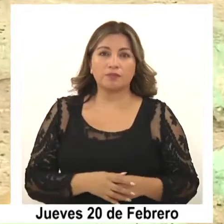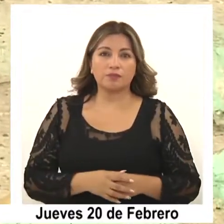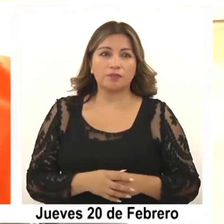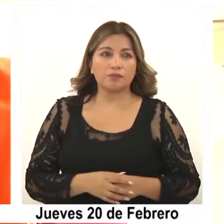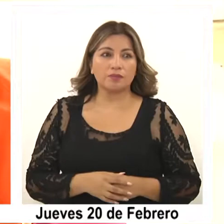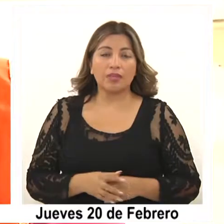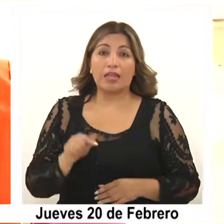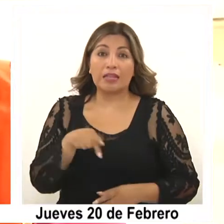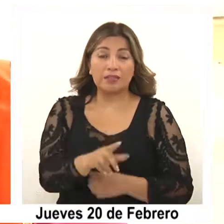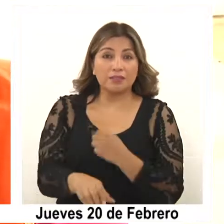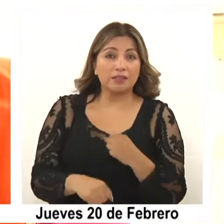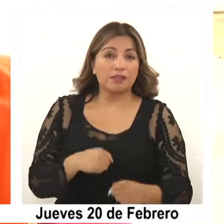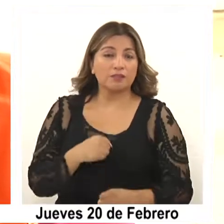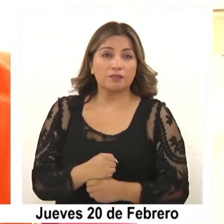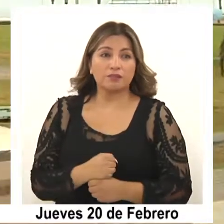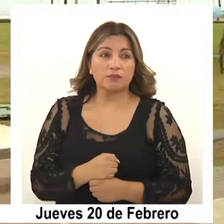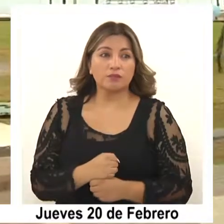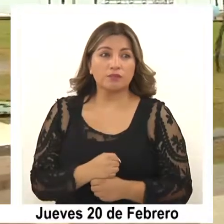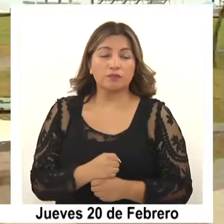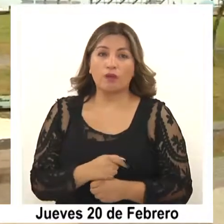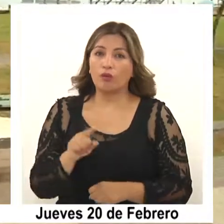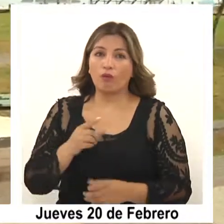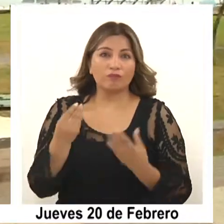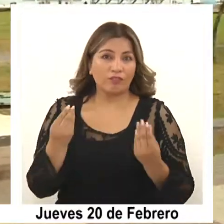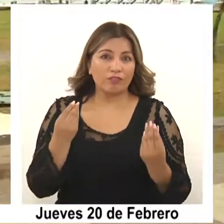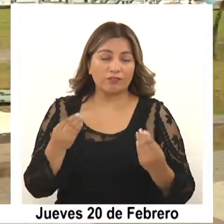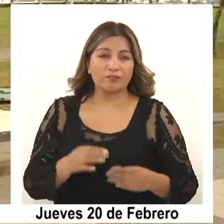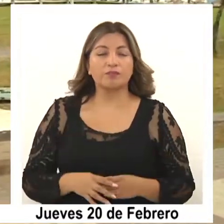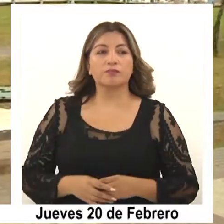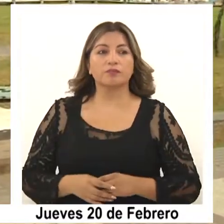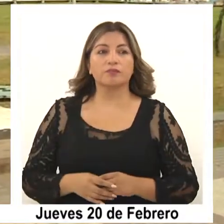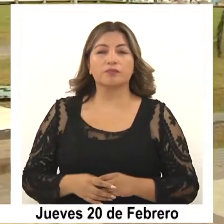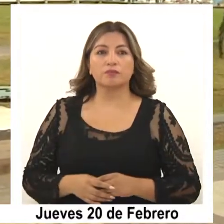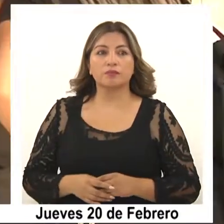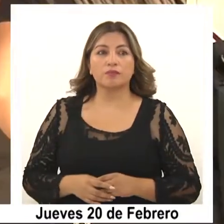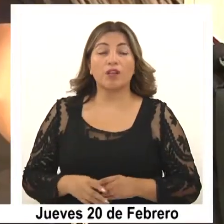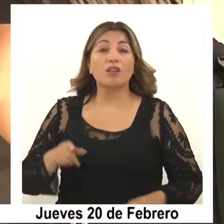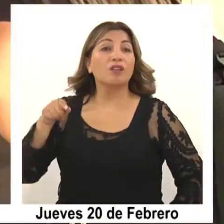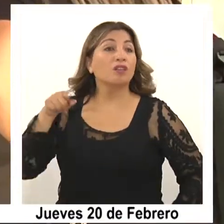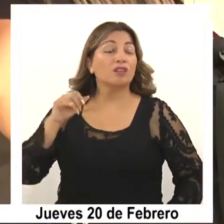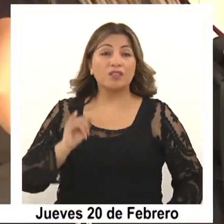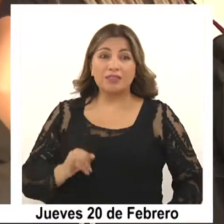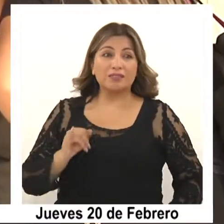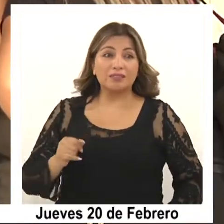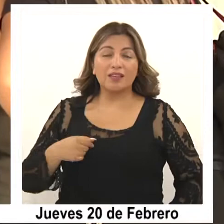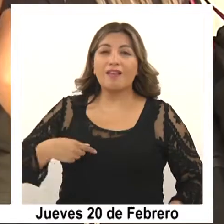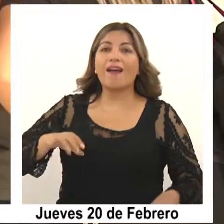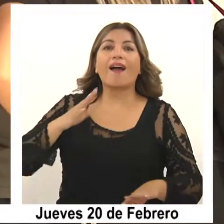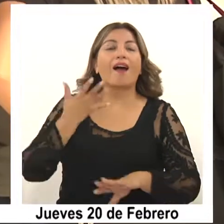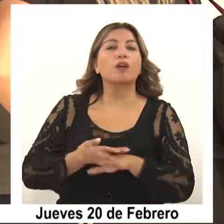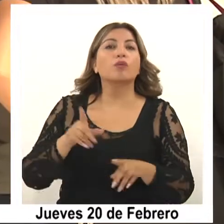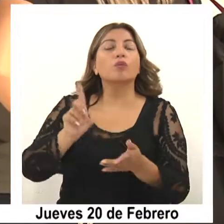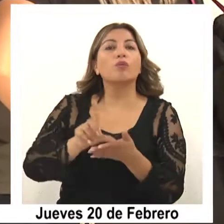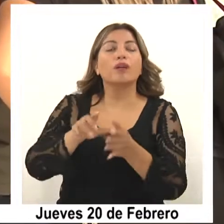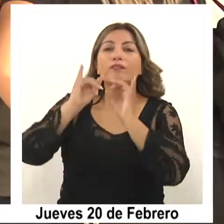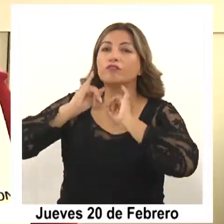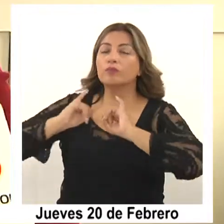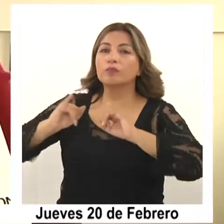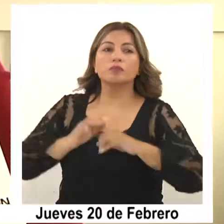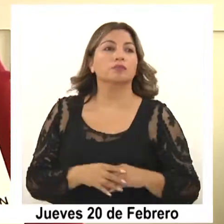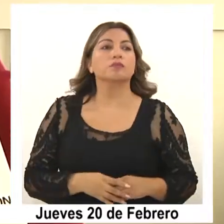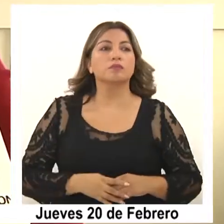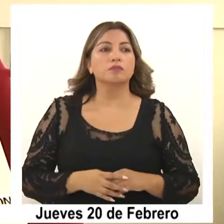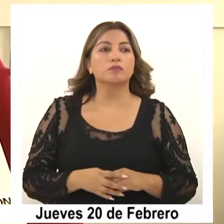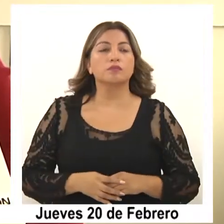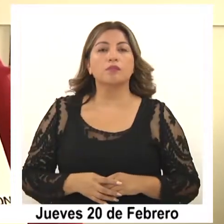Aquí, este año, no fue muy bueno. Lo que sí está funcionando es el stand de información turística. Bueno,